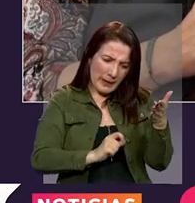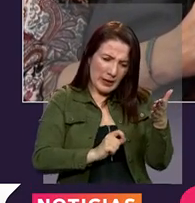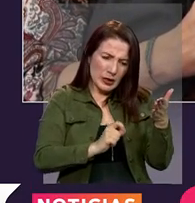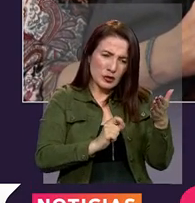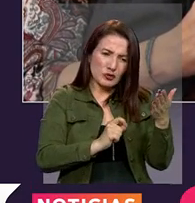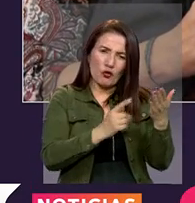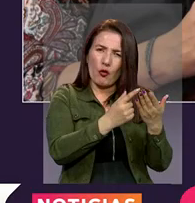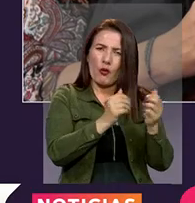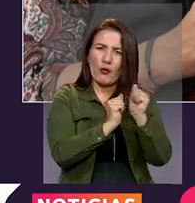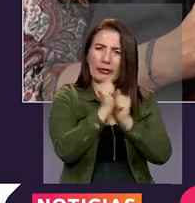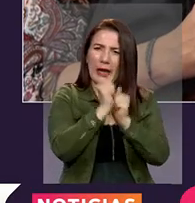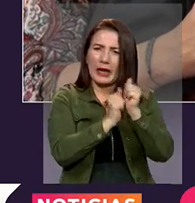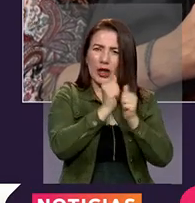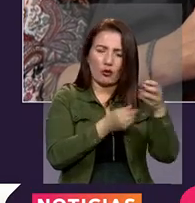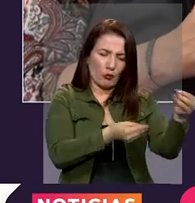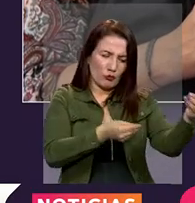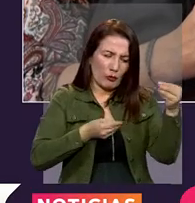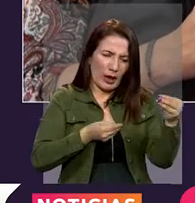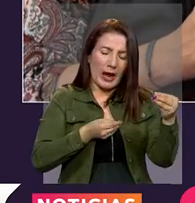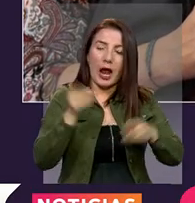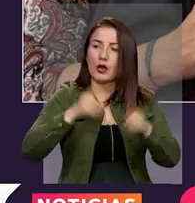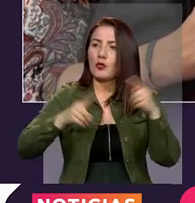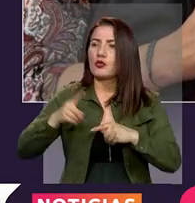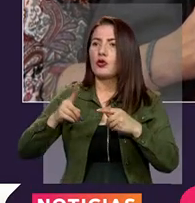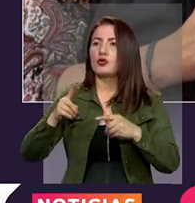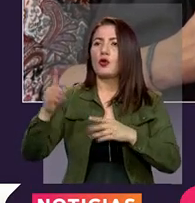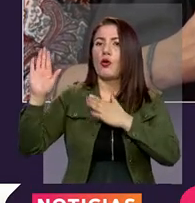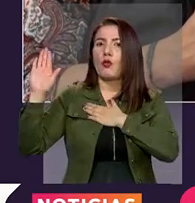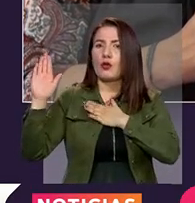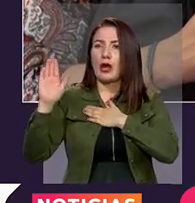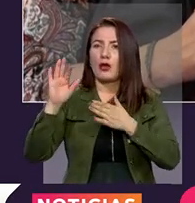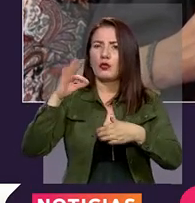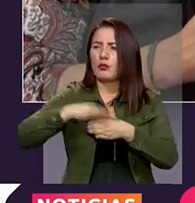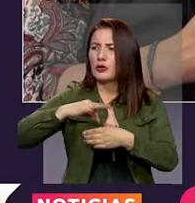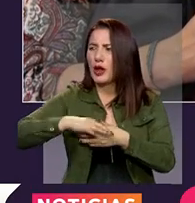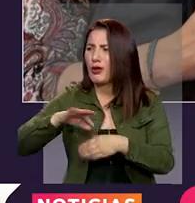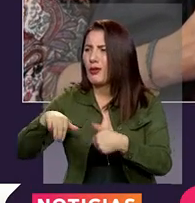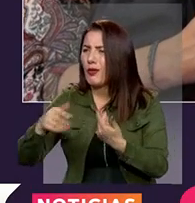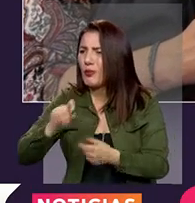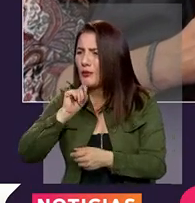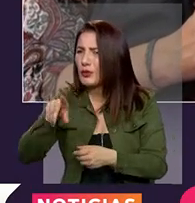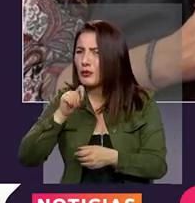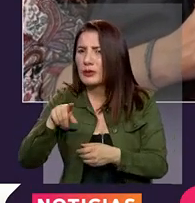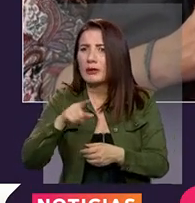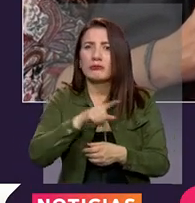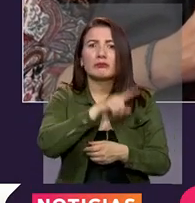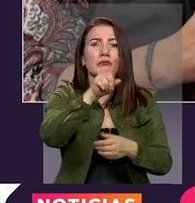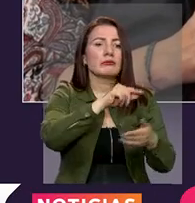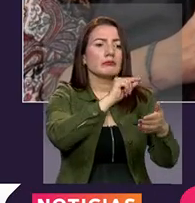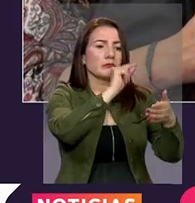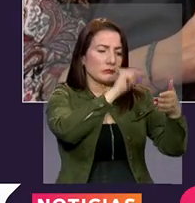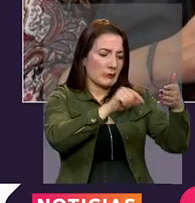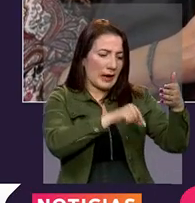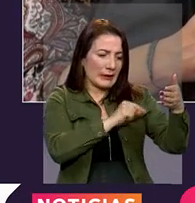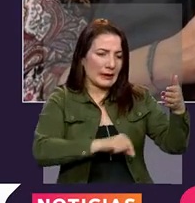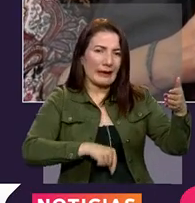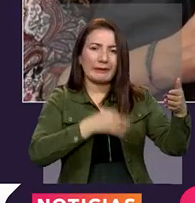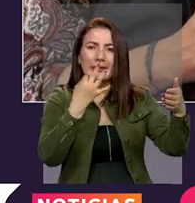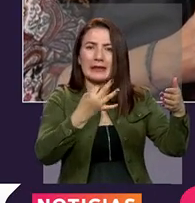nos dimos cuenta el día de ayer es que inclusive jurados de votación a los que los jóvenes les preguntaban cómo votar, le decían, marque las 3